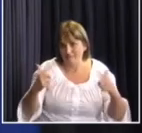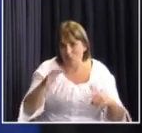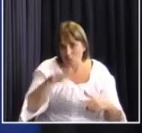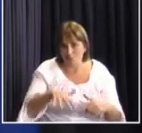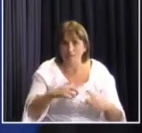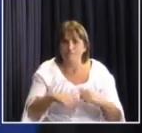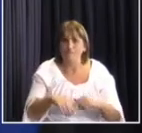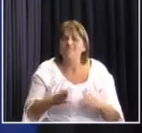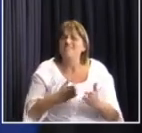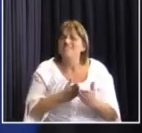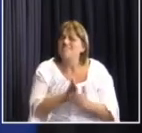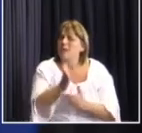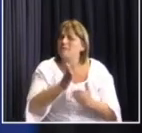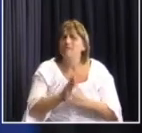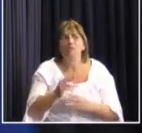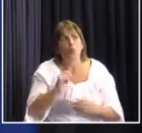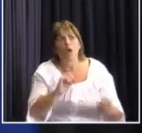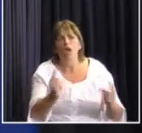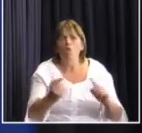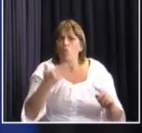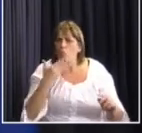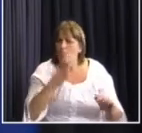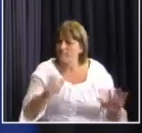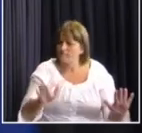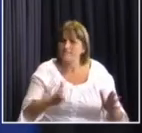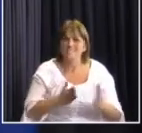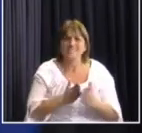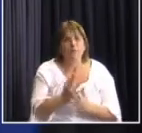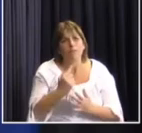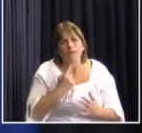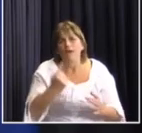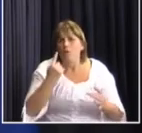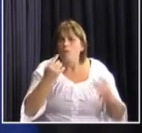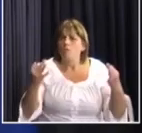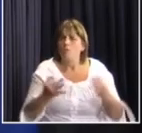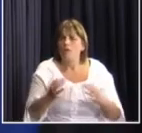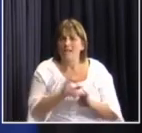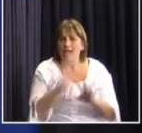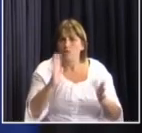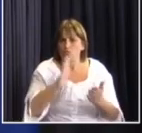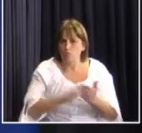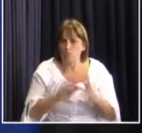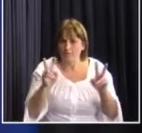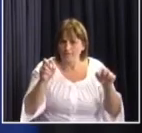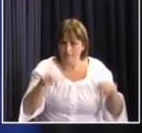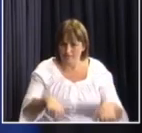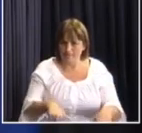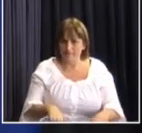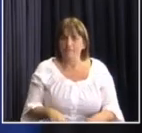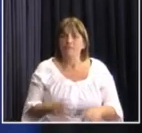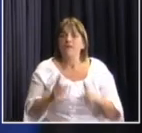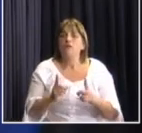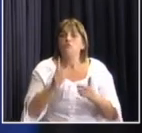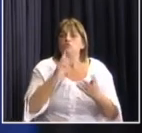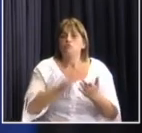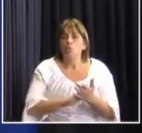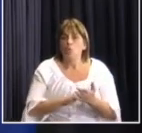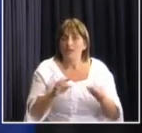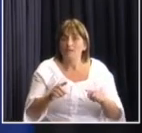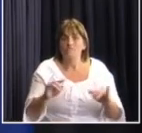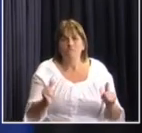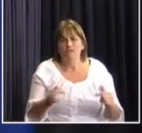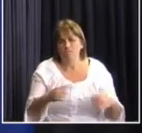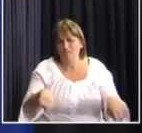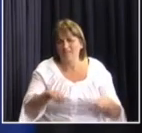logrado el mostrador siempre tuvimos una visión al respecto agregado a eso ustedes nos